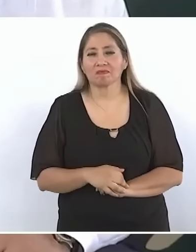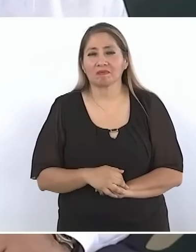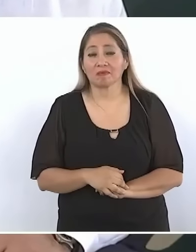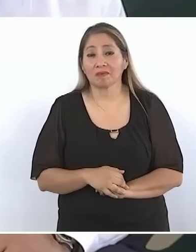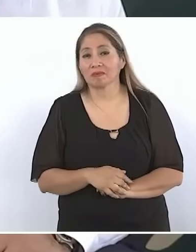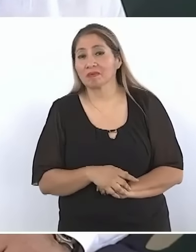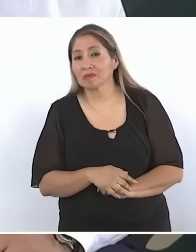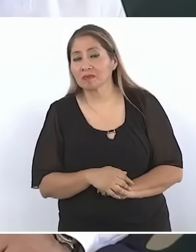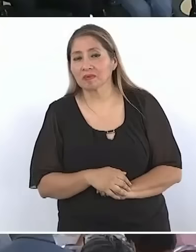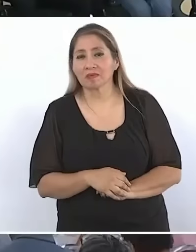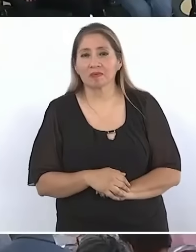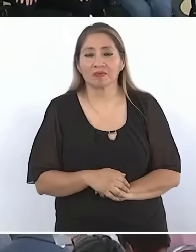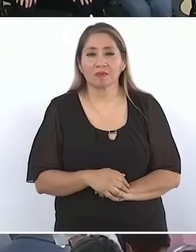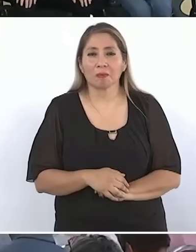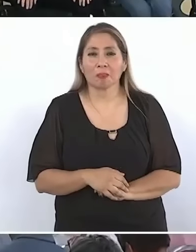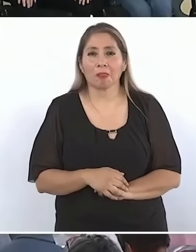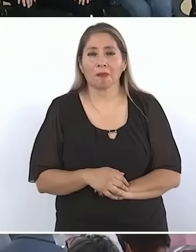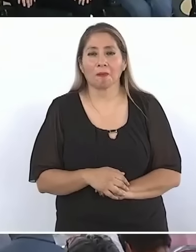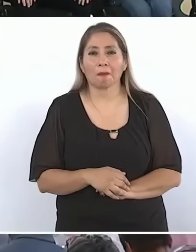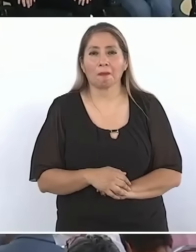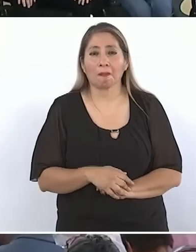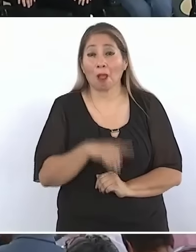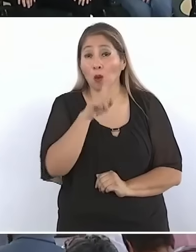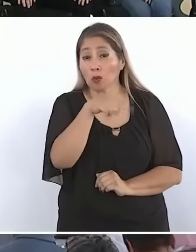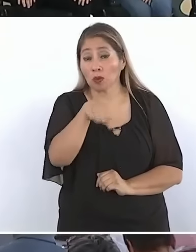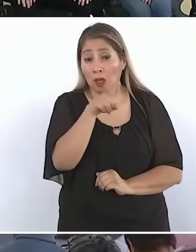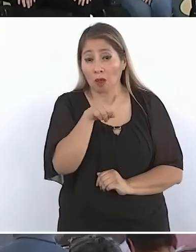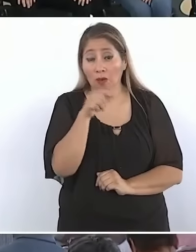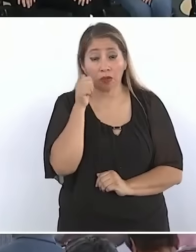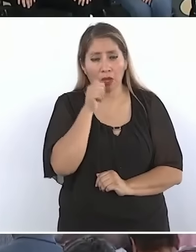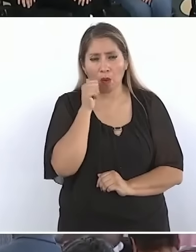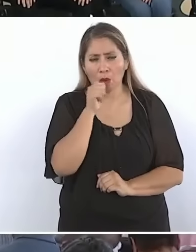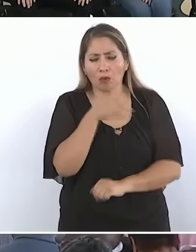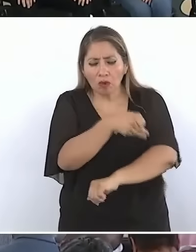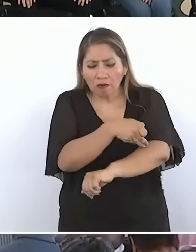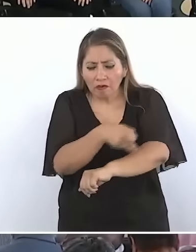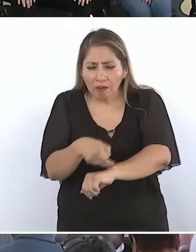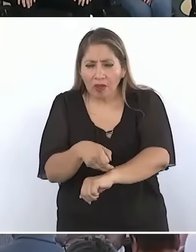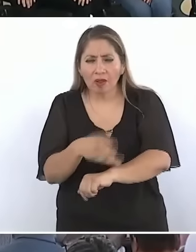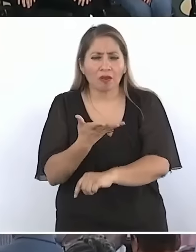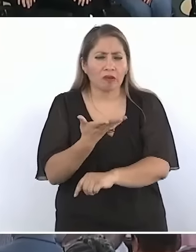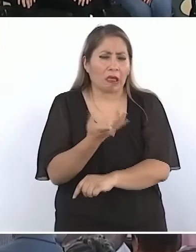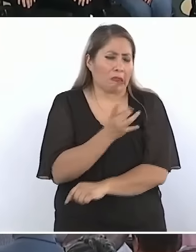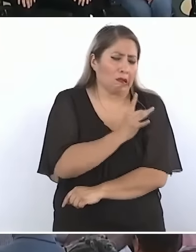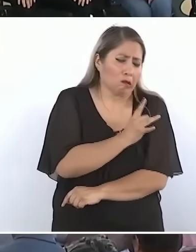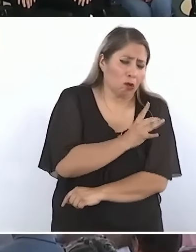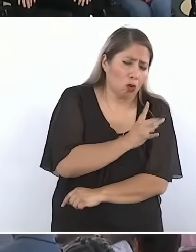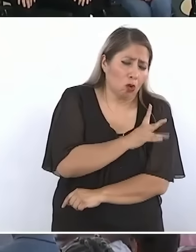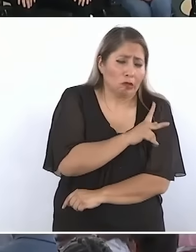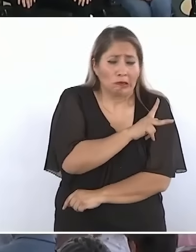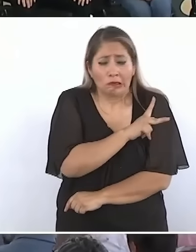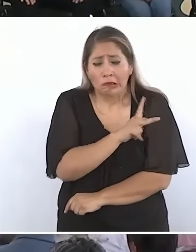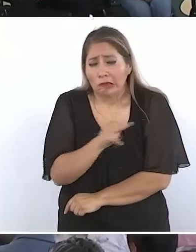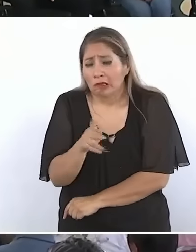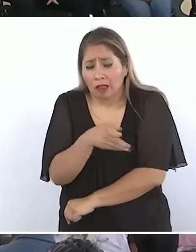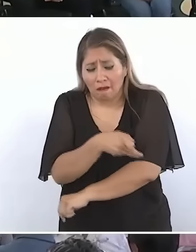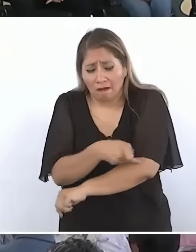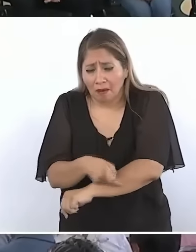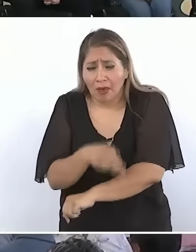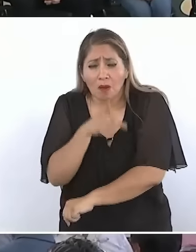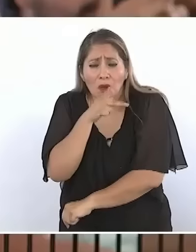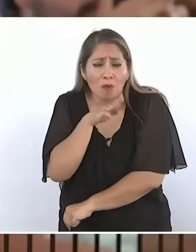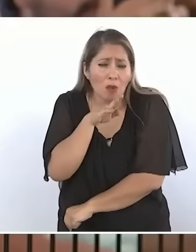preocupación de las familias de Pasta de Conchos y del dolor de todos los familiares, yo